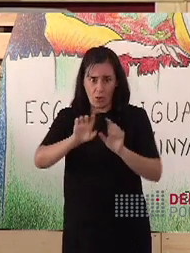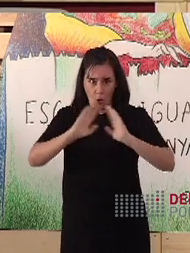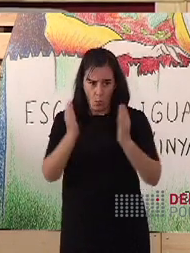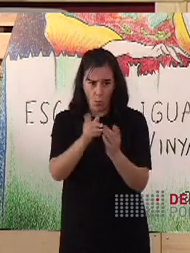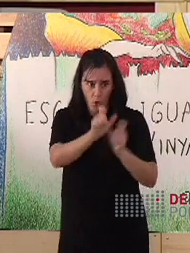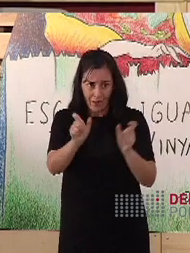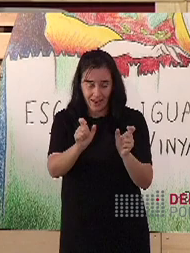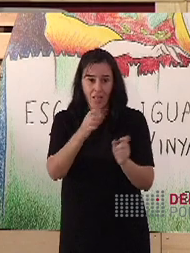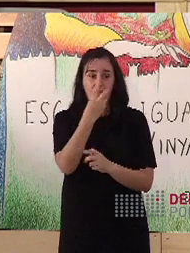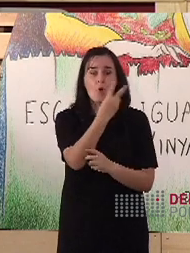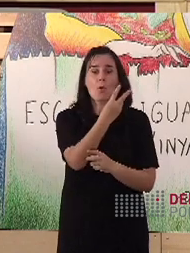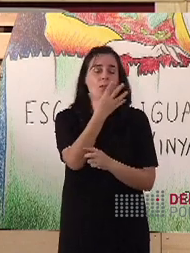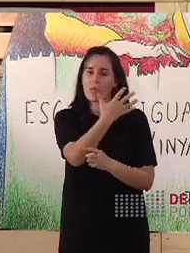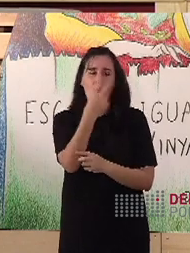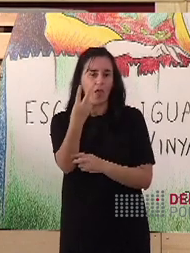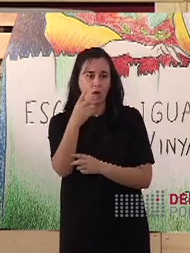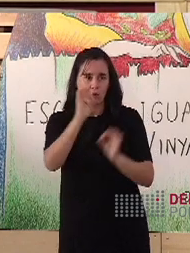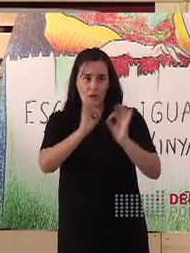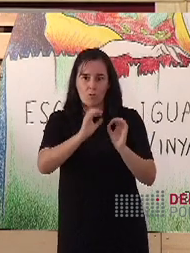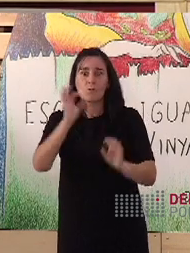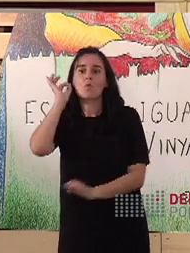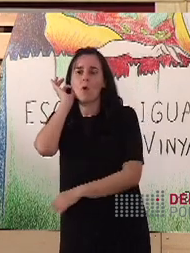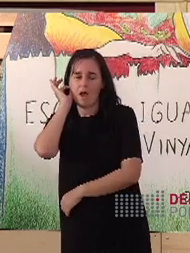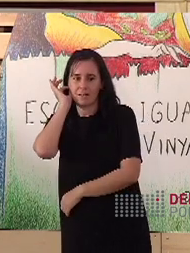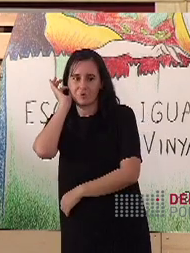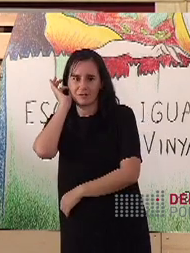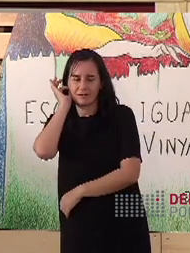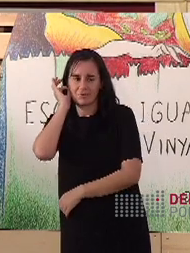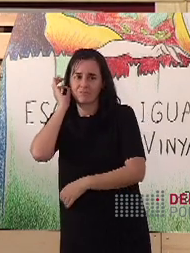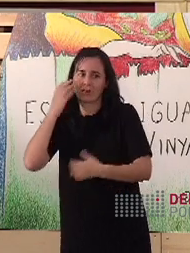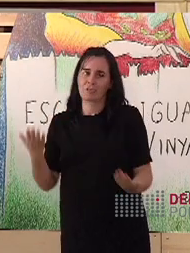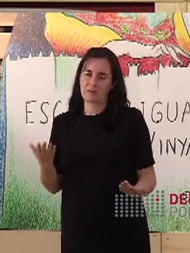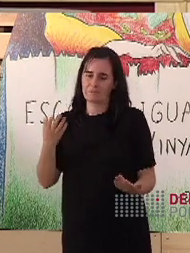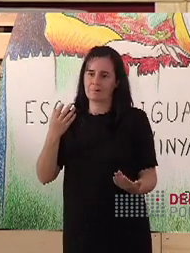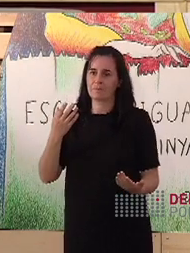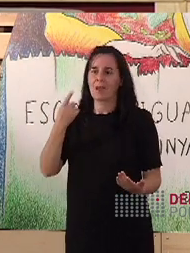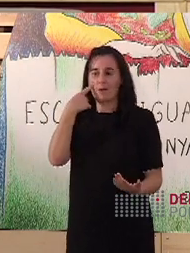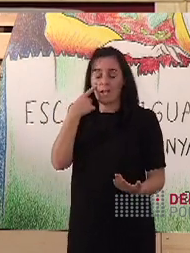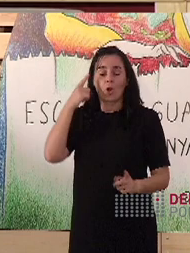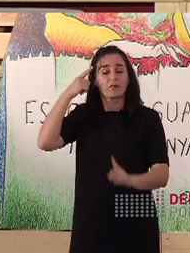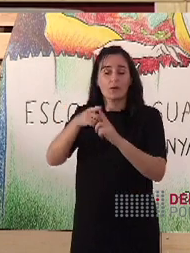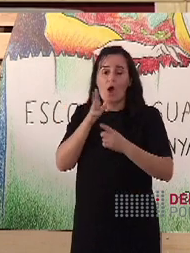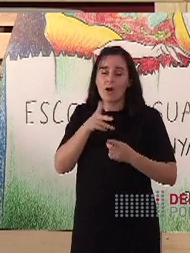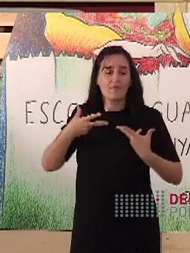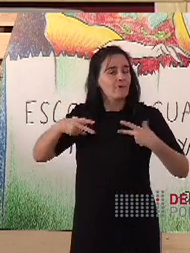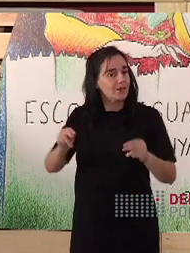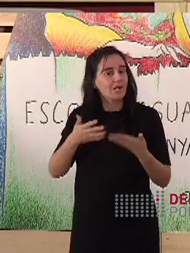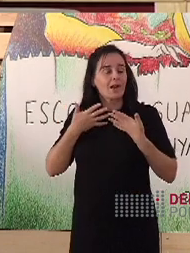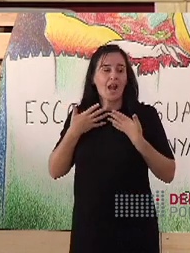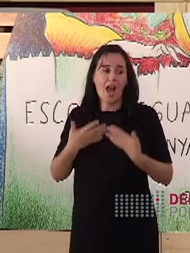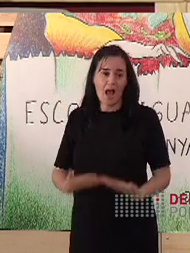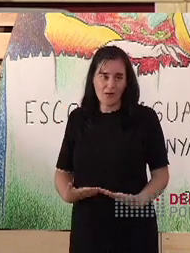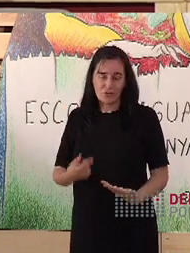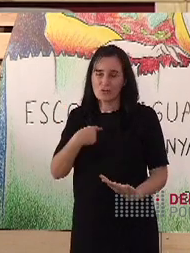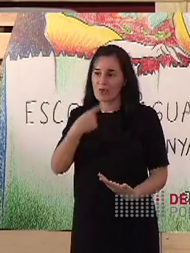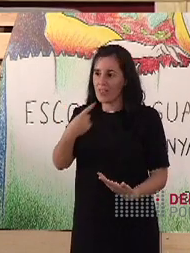mundo. Para que acabe isto relaxado, dicindo que decía que me